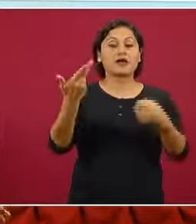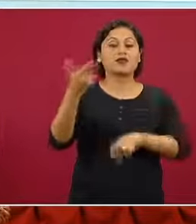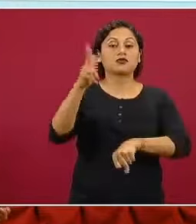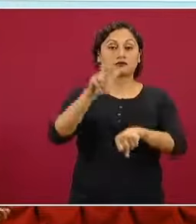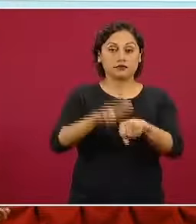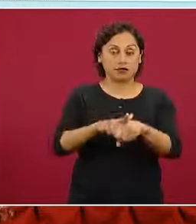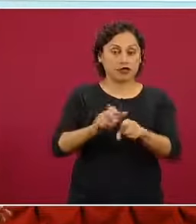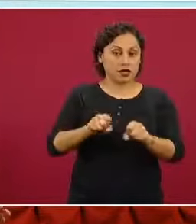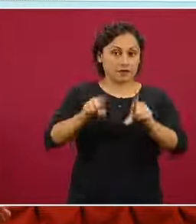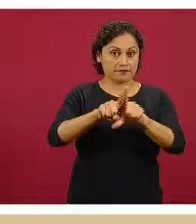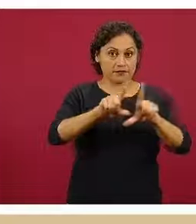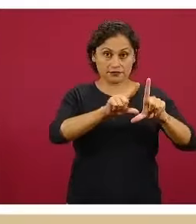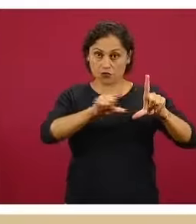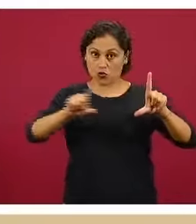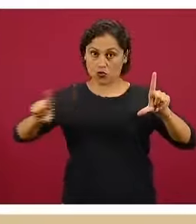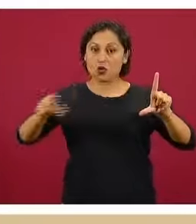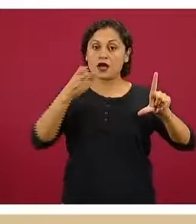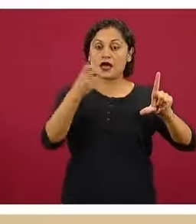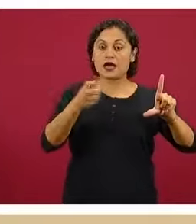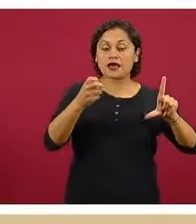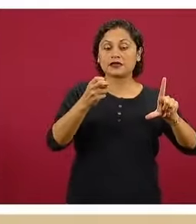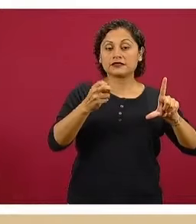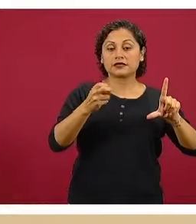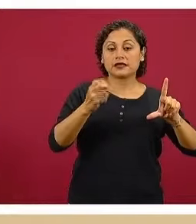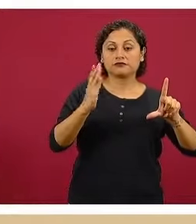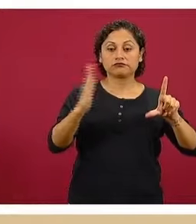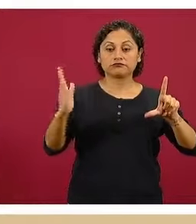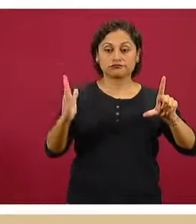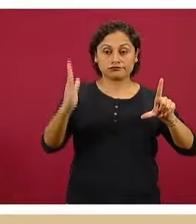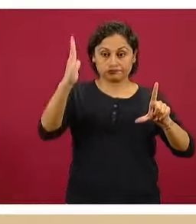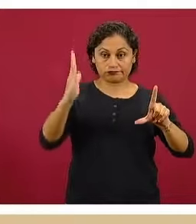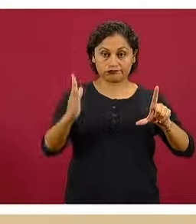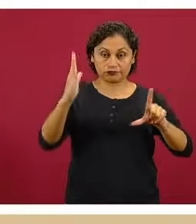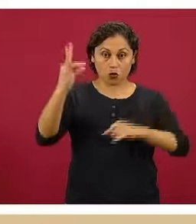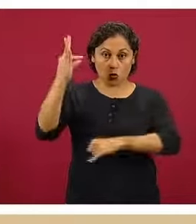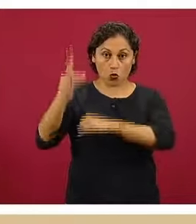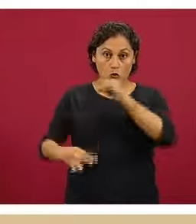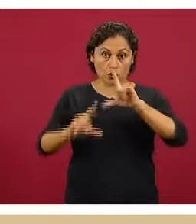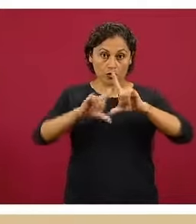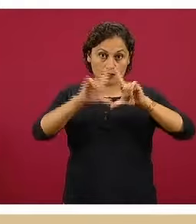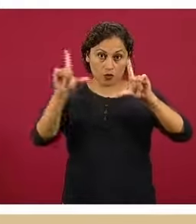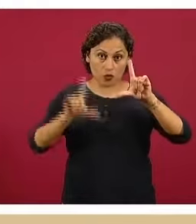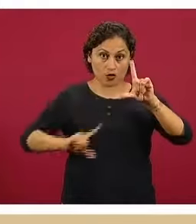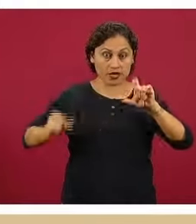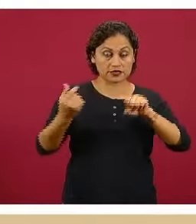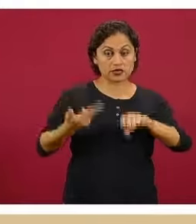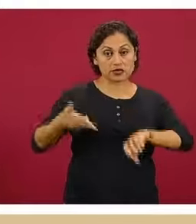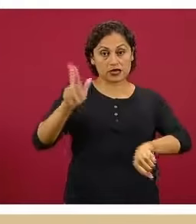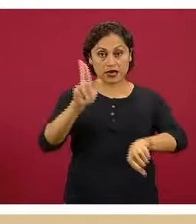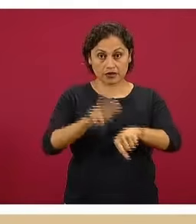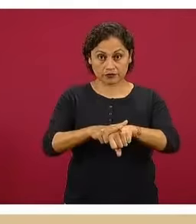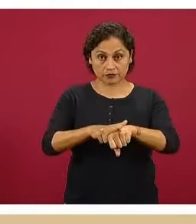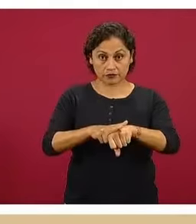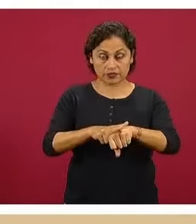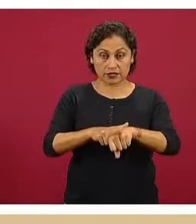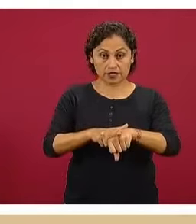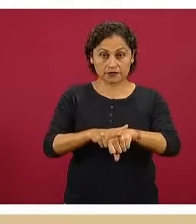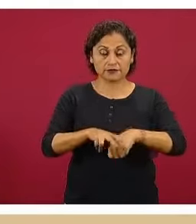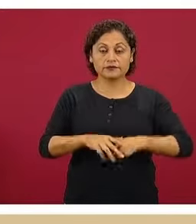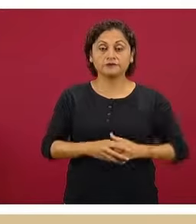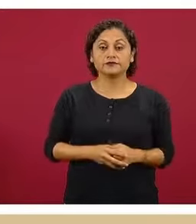información. Vemos en la última columna, la del lado derecho de la gráfica, la ocupación de los hospitales a nivel nacional